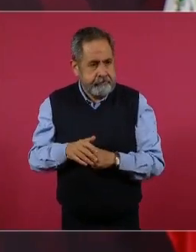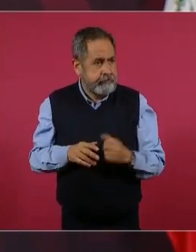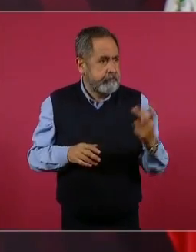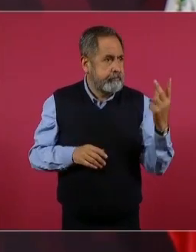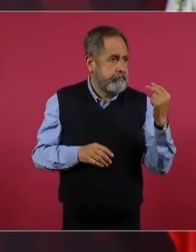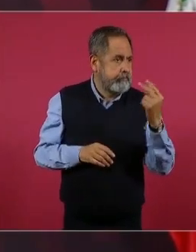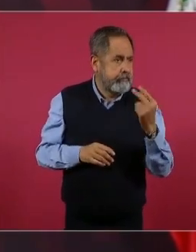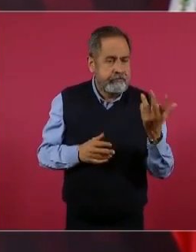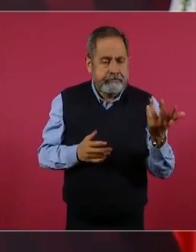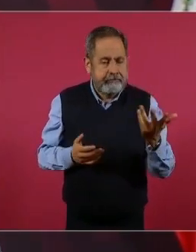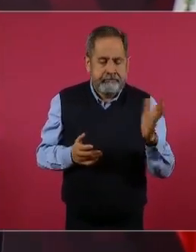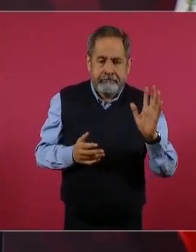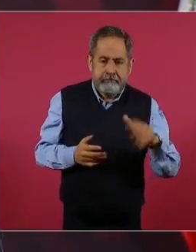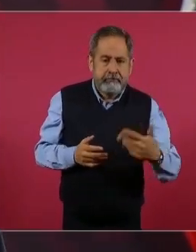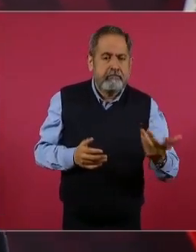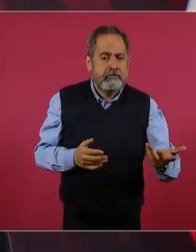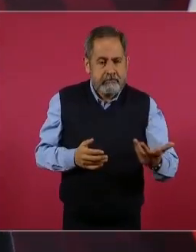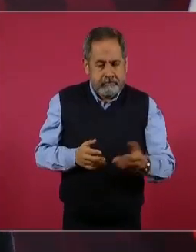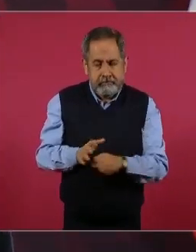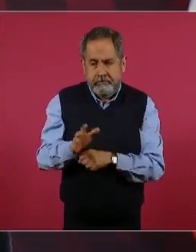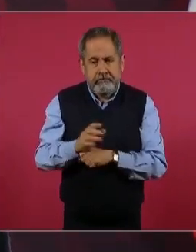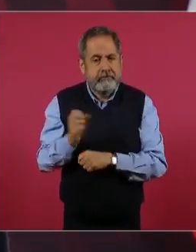de ser operada? Y